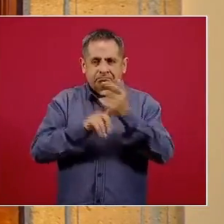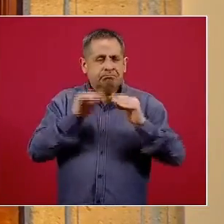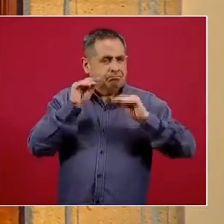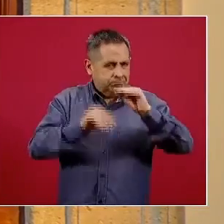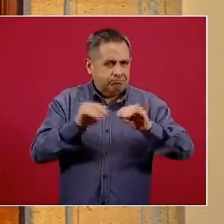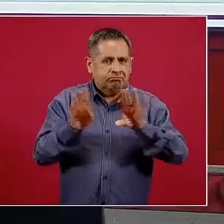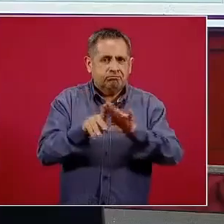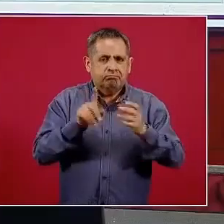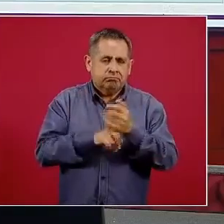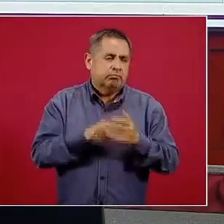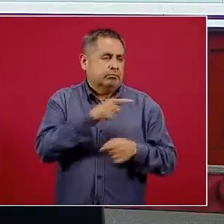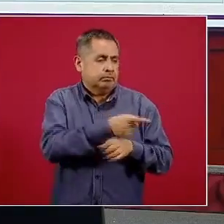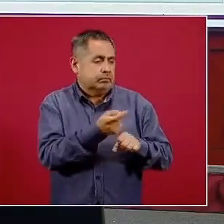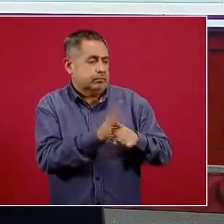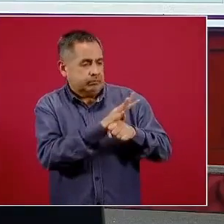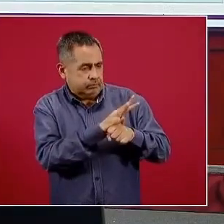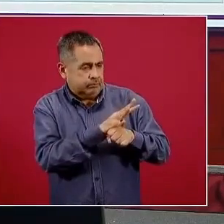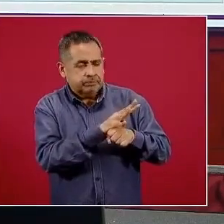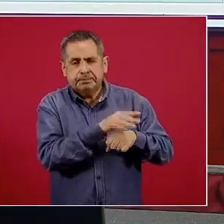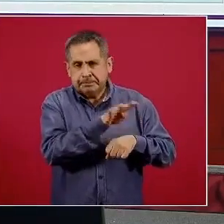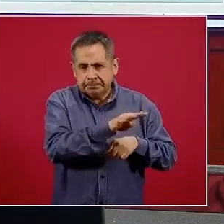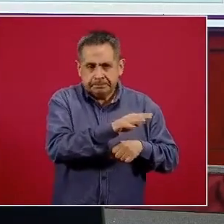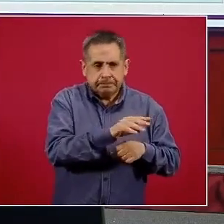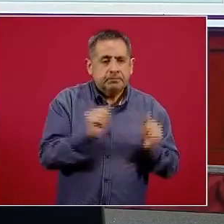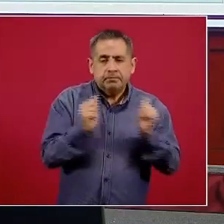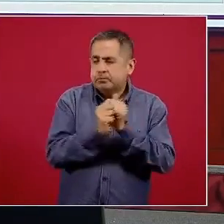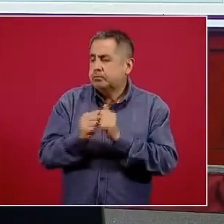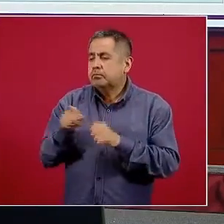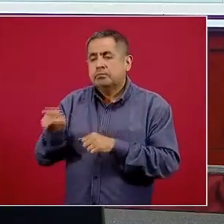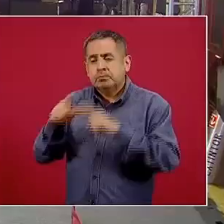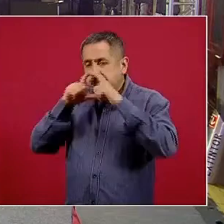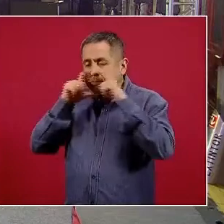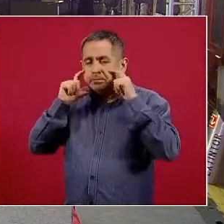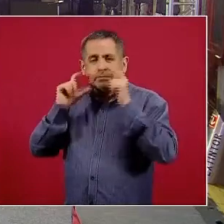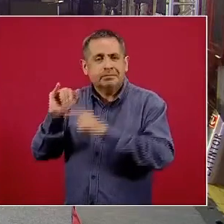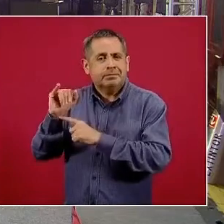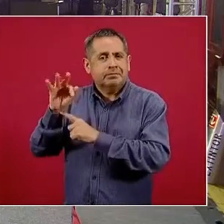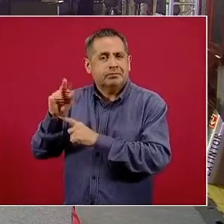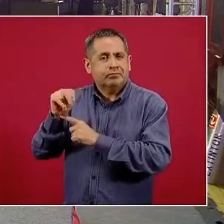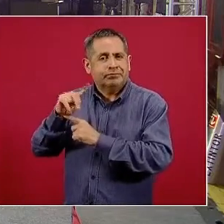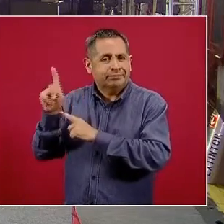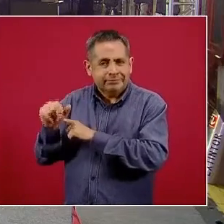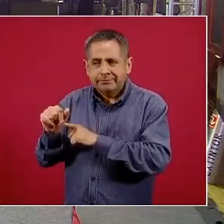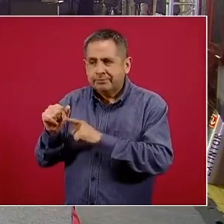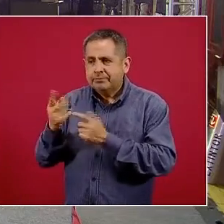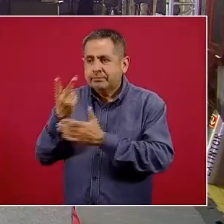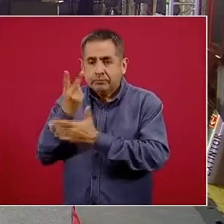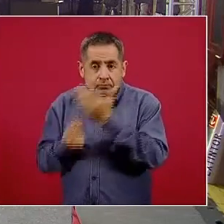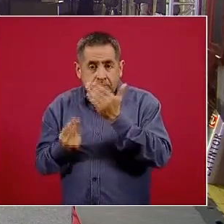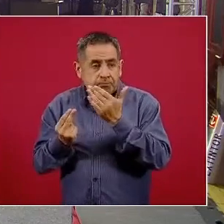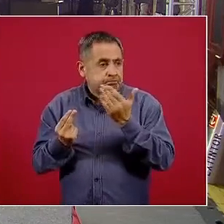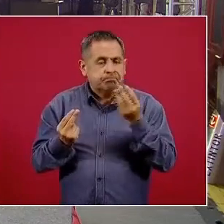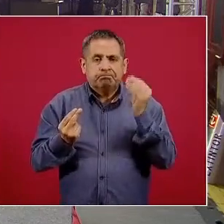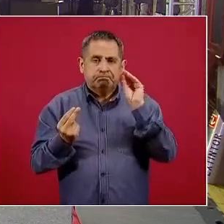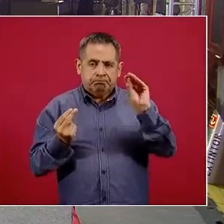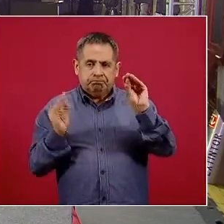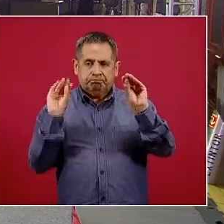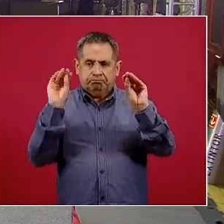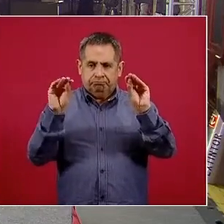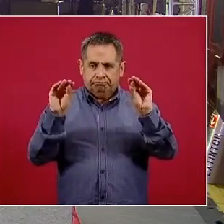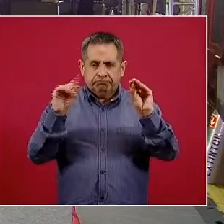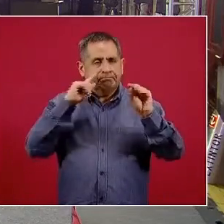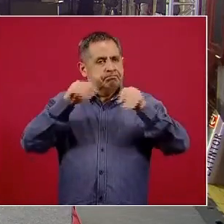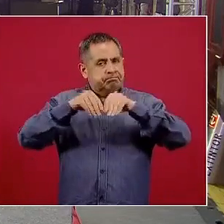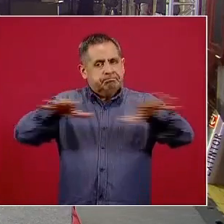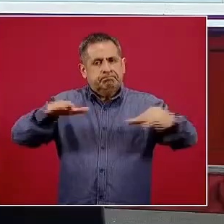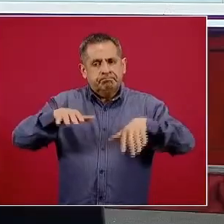SARS-CoV-2 y la enfermedad que produce, COVID-19, durante este periodo epidémico. Ahora, con el inicio de la temporada invernal,